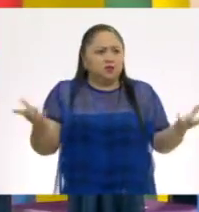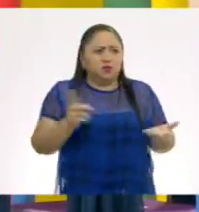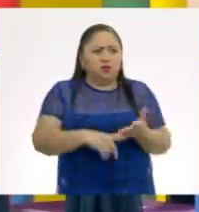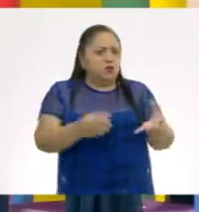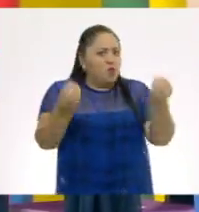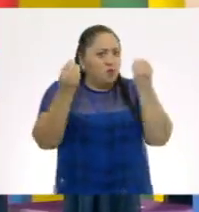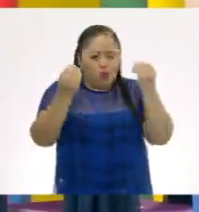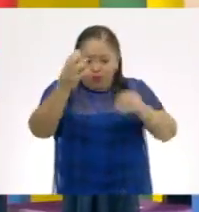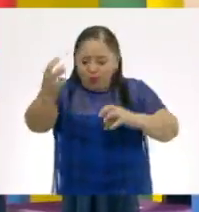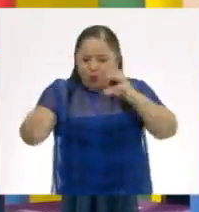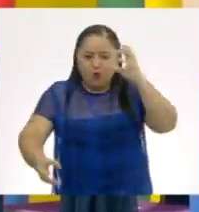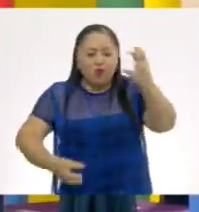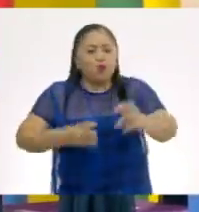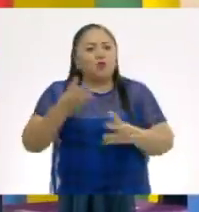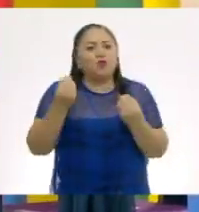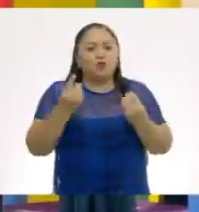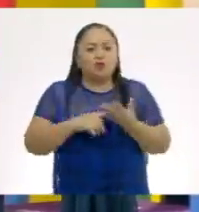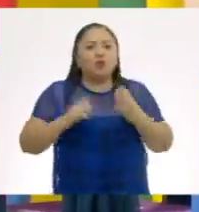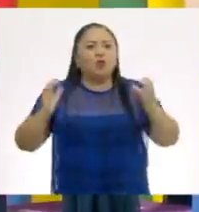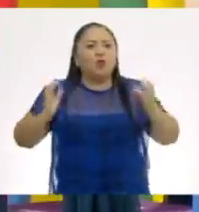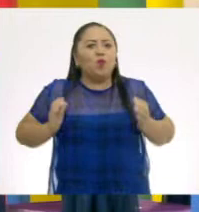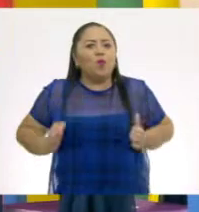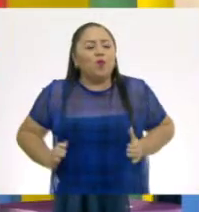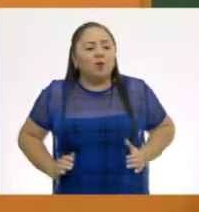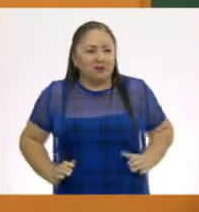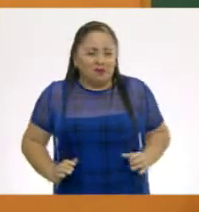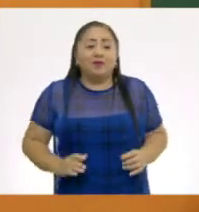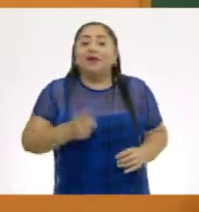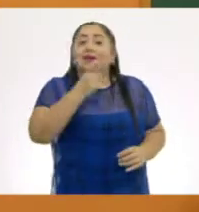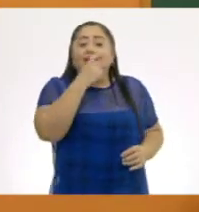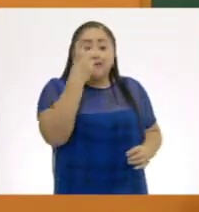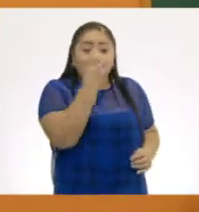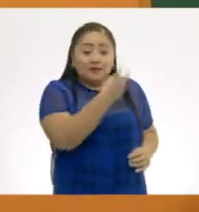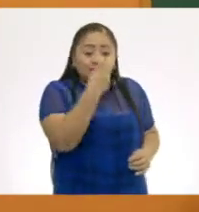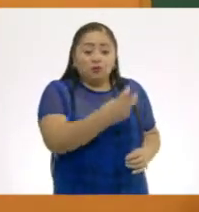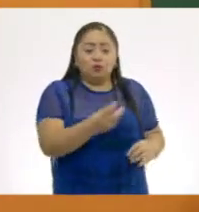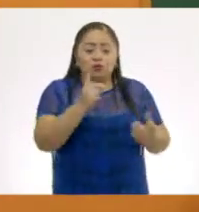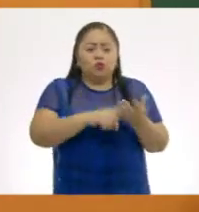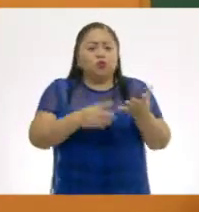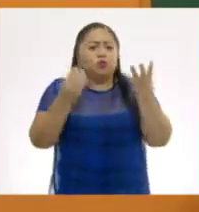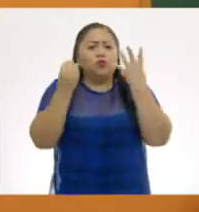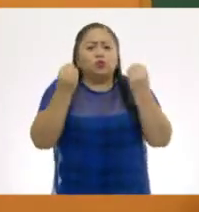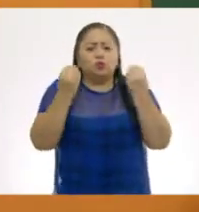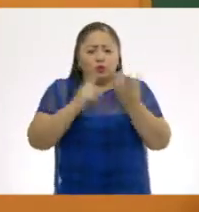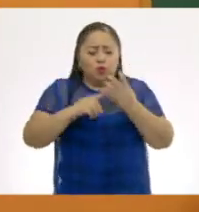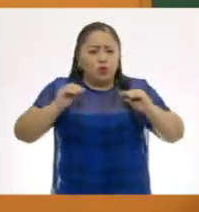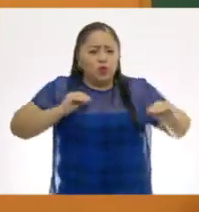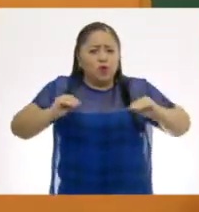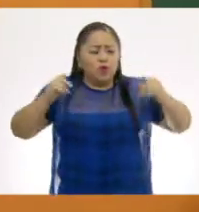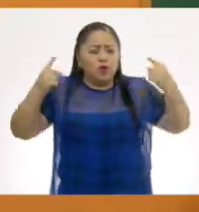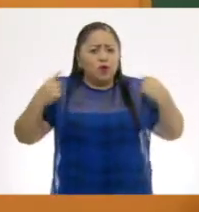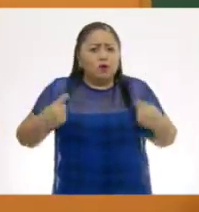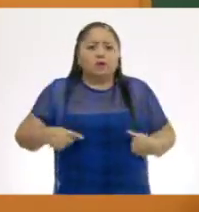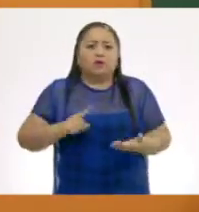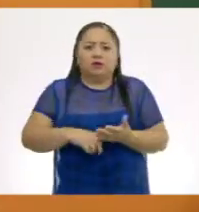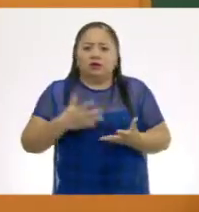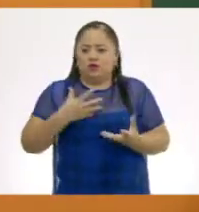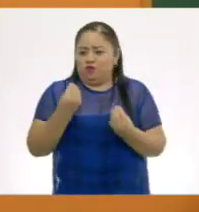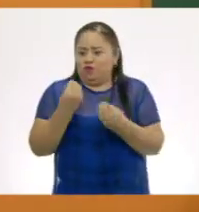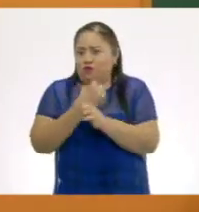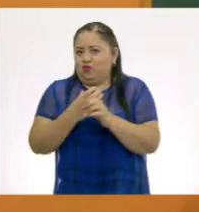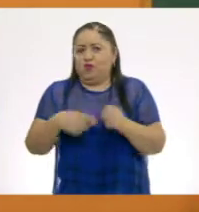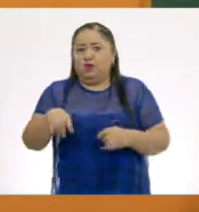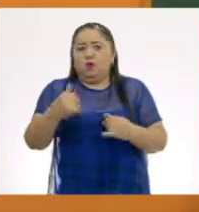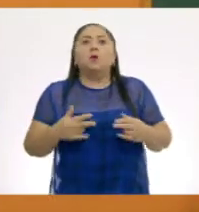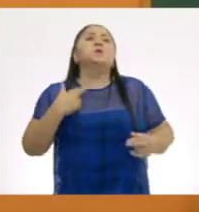un montón de posibilidades en nuestro cuerpo. Exactamente, tenemos muchos, muchos movimientos porque tenemos muchos músculos. No